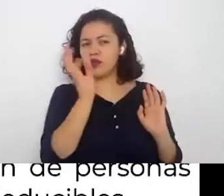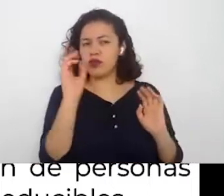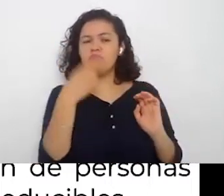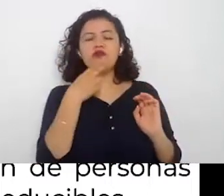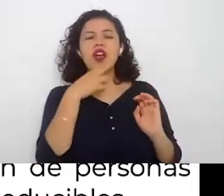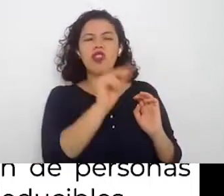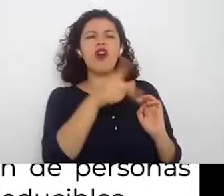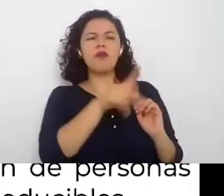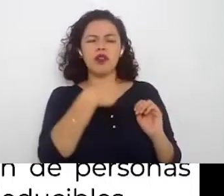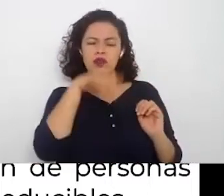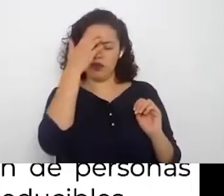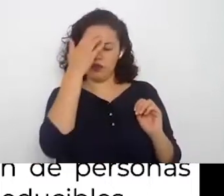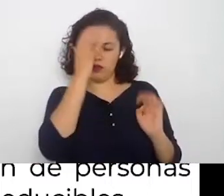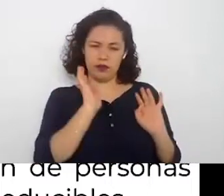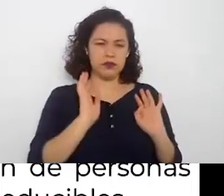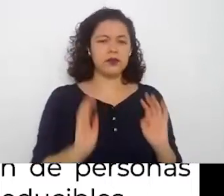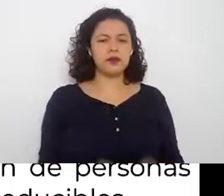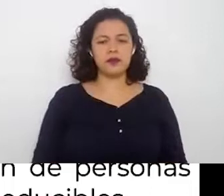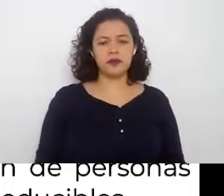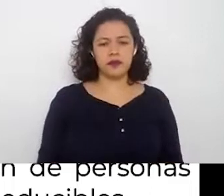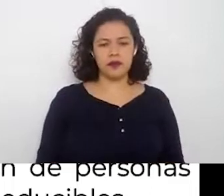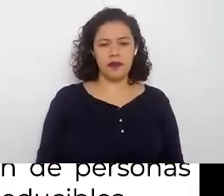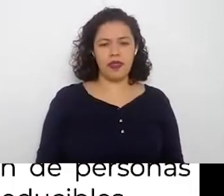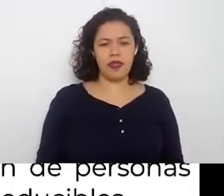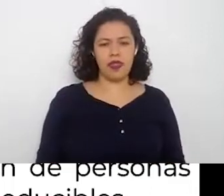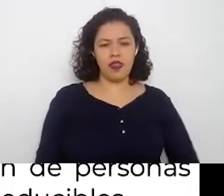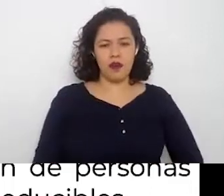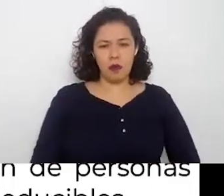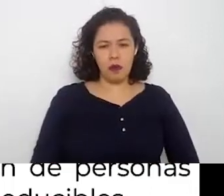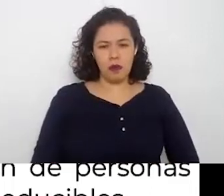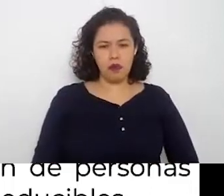conocimiento. Declaración de ingresos de erogaciones,